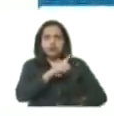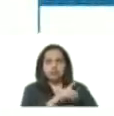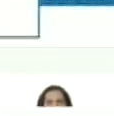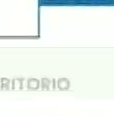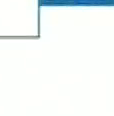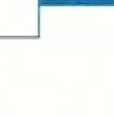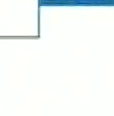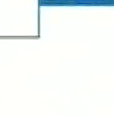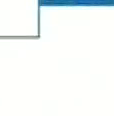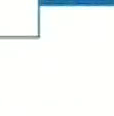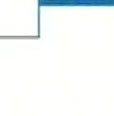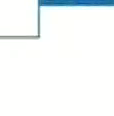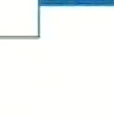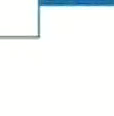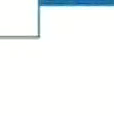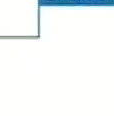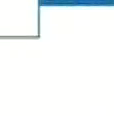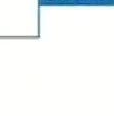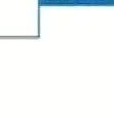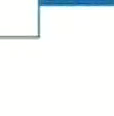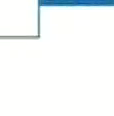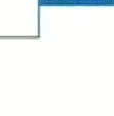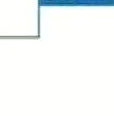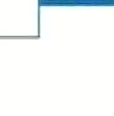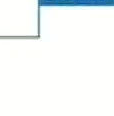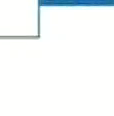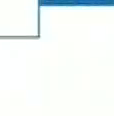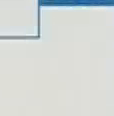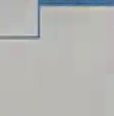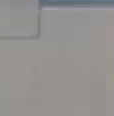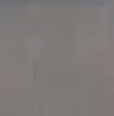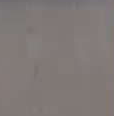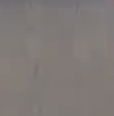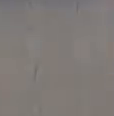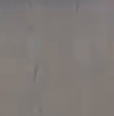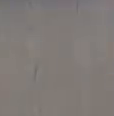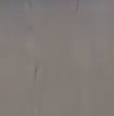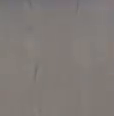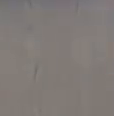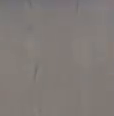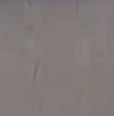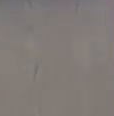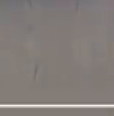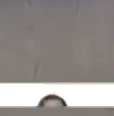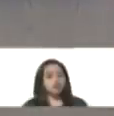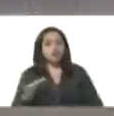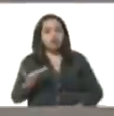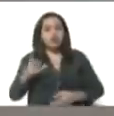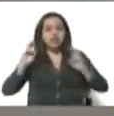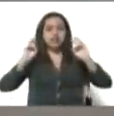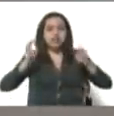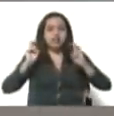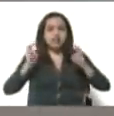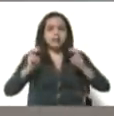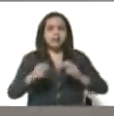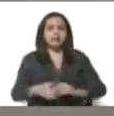personas fallecidas. Sobre la condición actual de los pacientes, esto es muy importante porque fue un tema